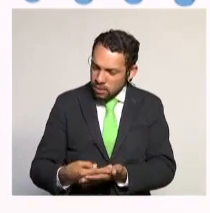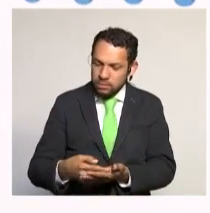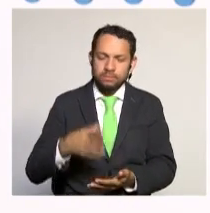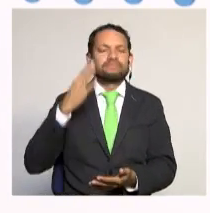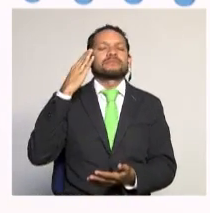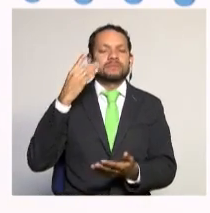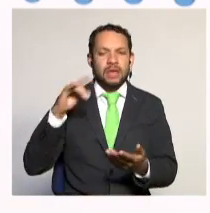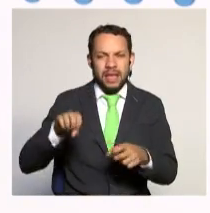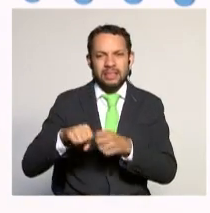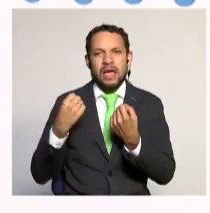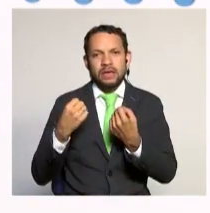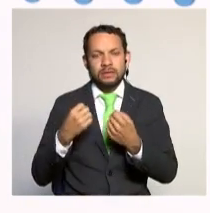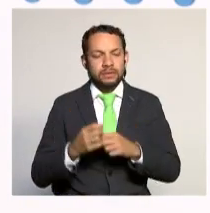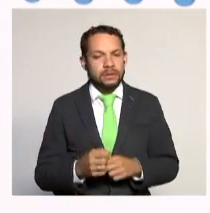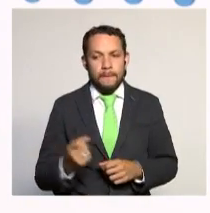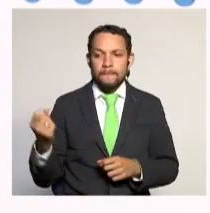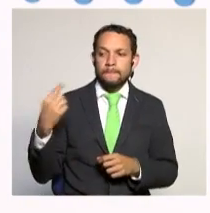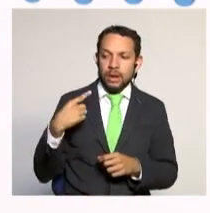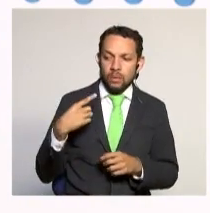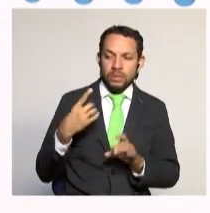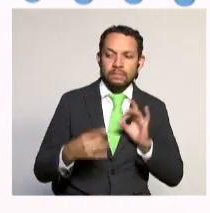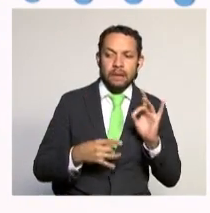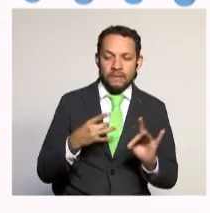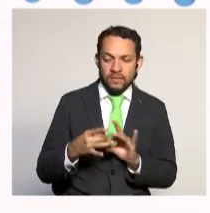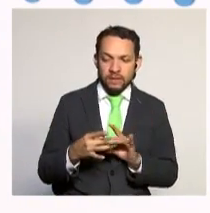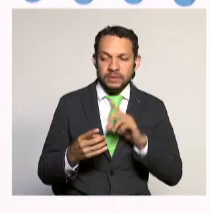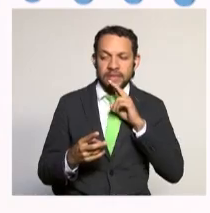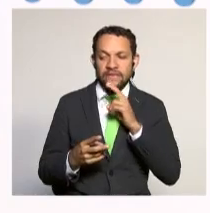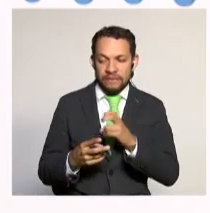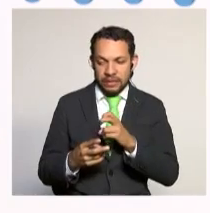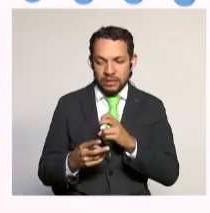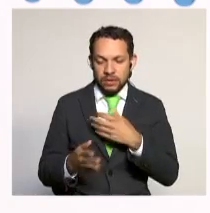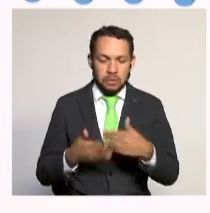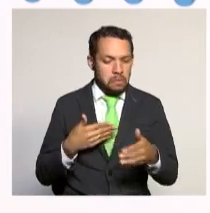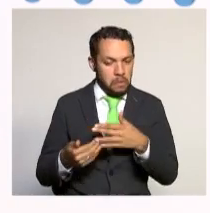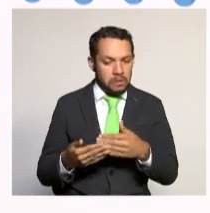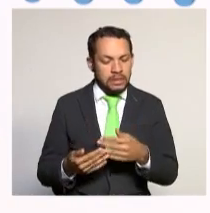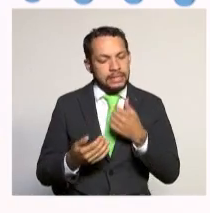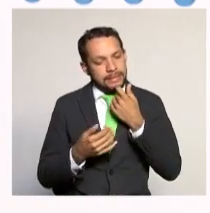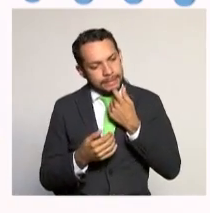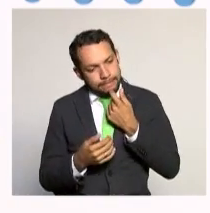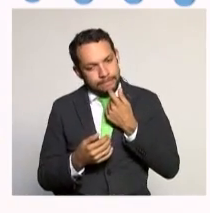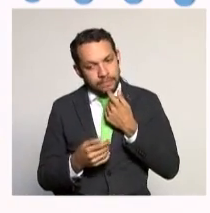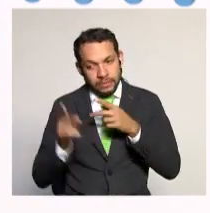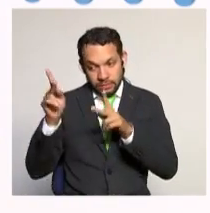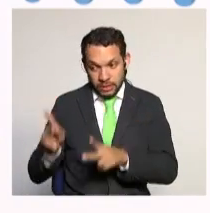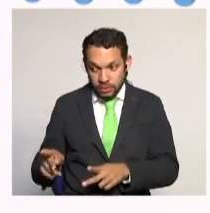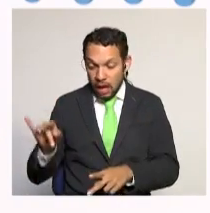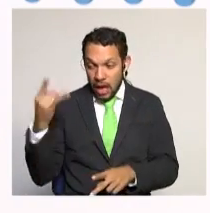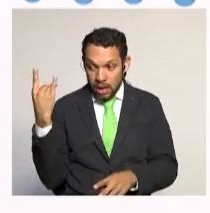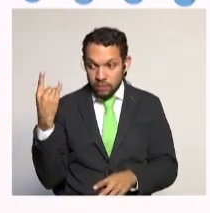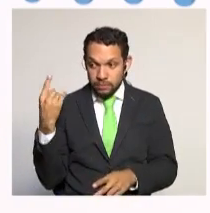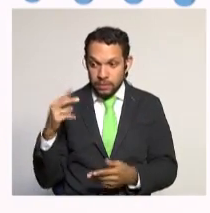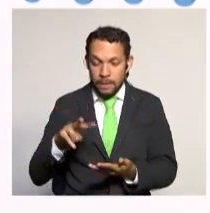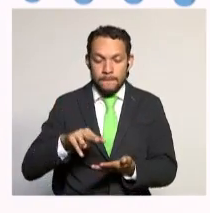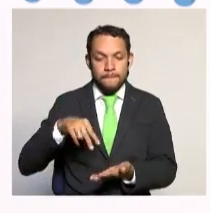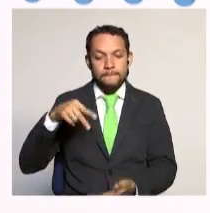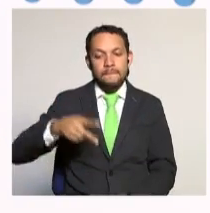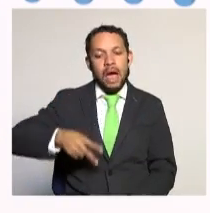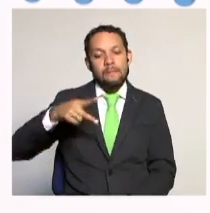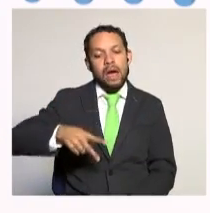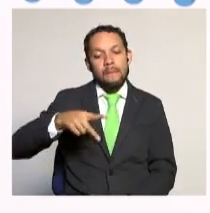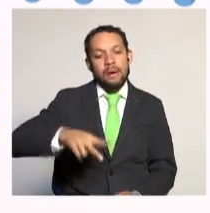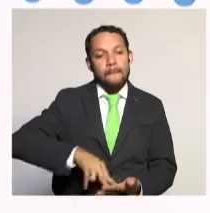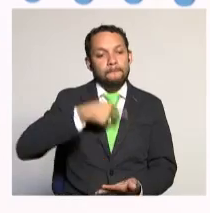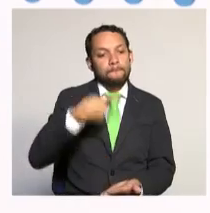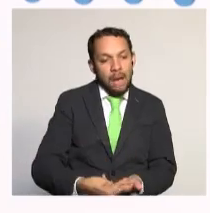Bueno, esa pregunta está complicada, pero pudiera ser, sí señor, porque una persona con un trauma previo al desarrollo